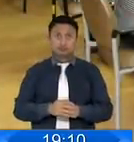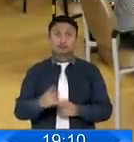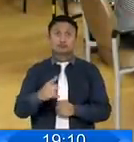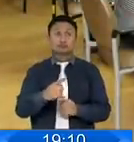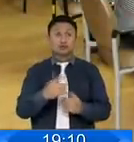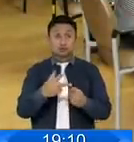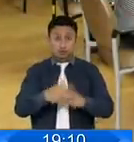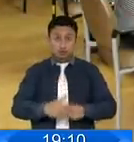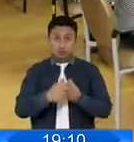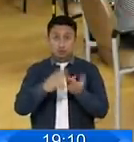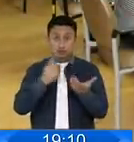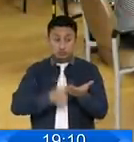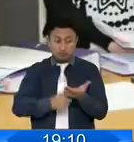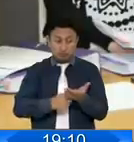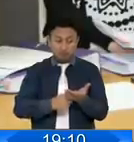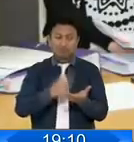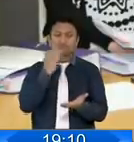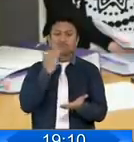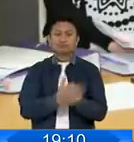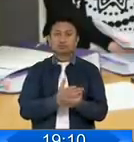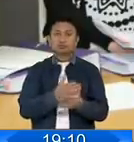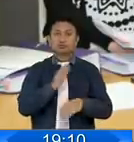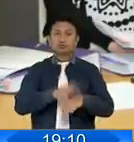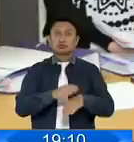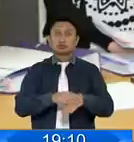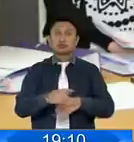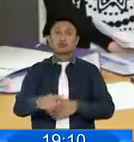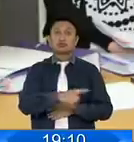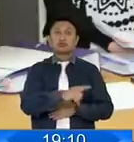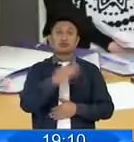el próximo jueves por el fallecimiento de la madre de